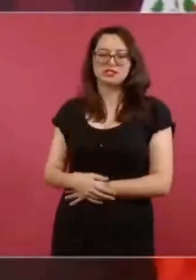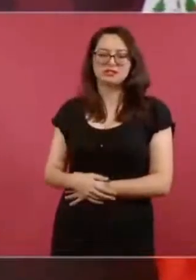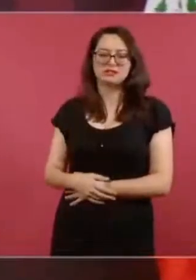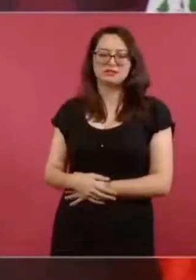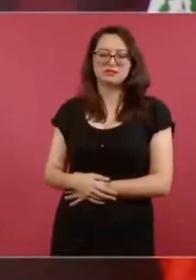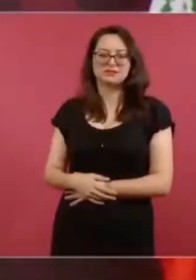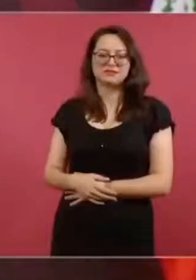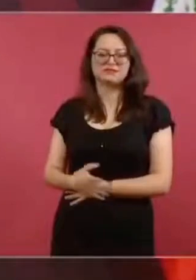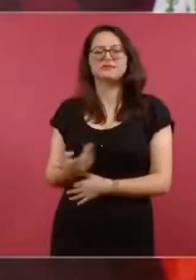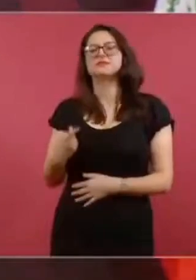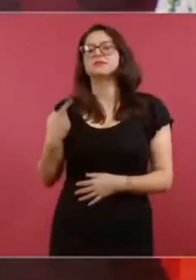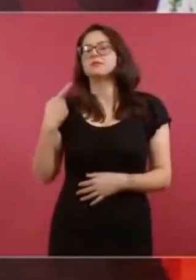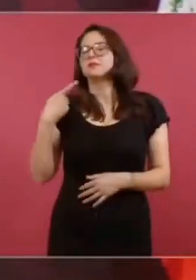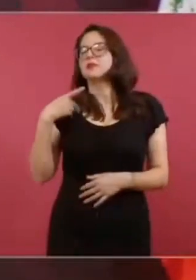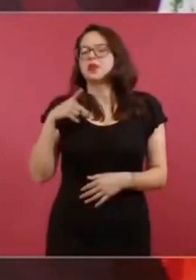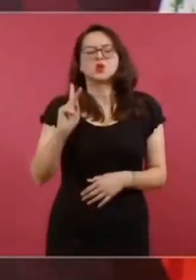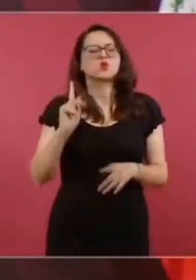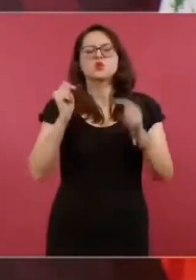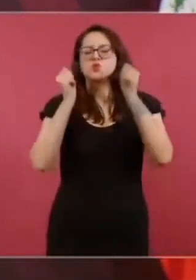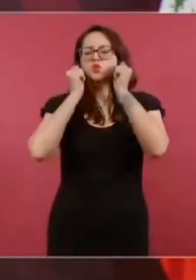Pero de todas maneras,